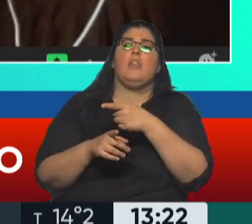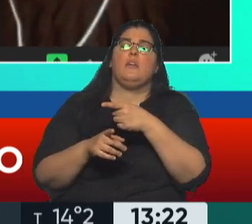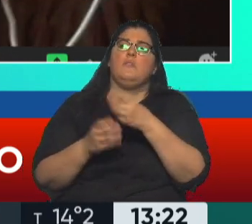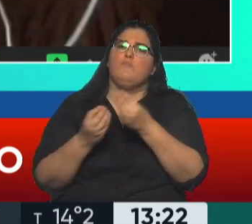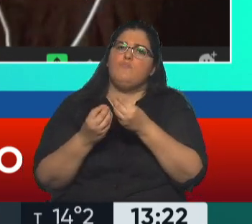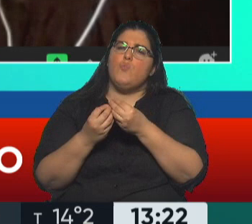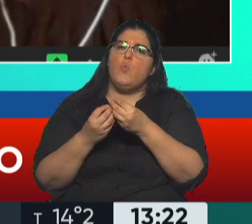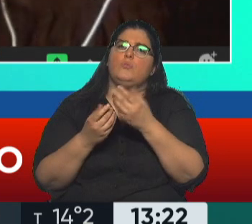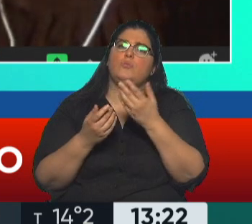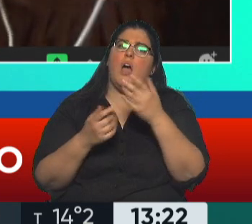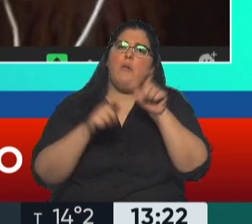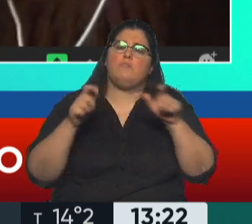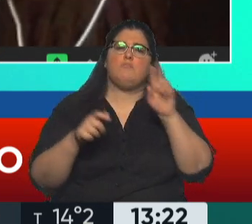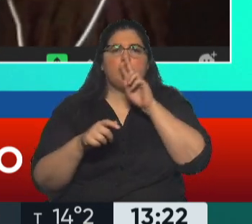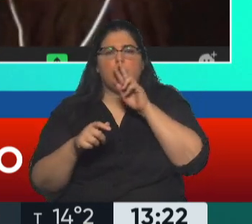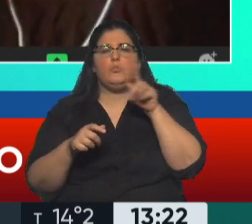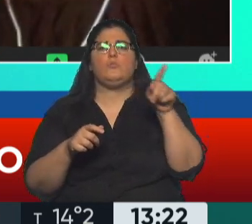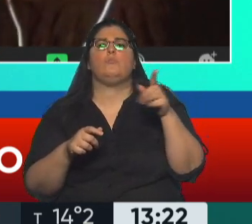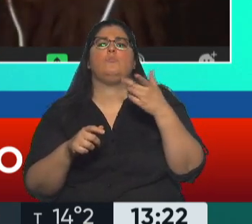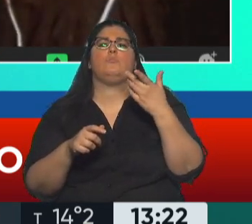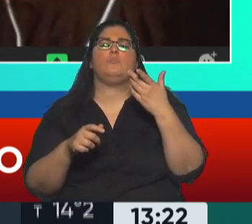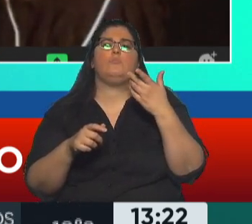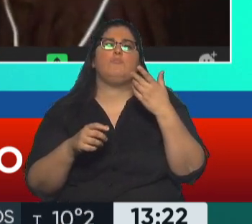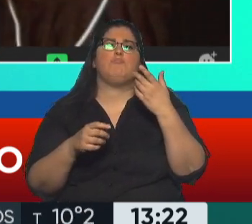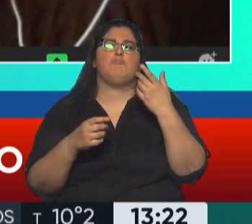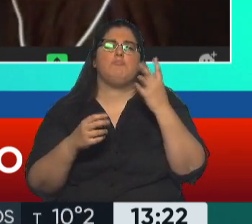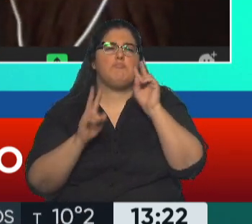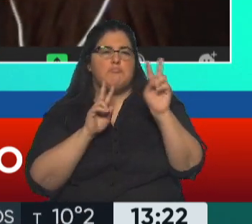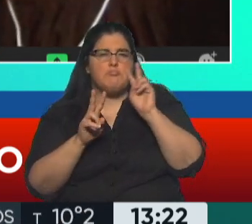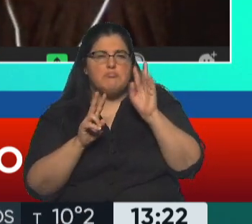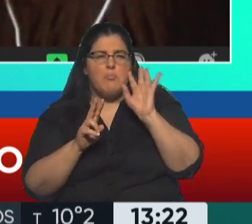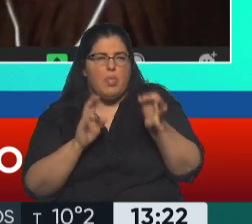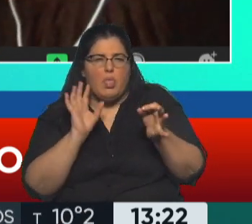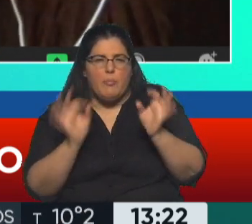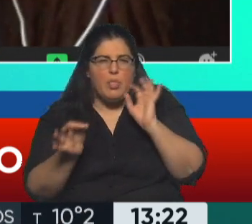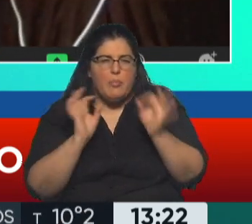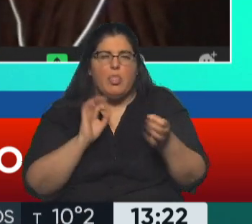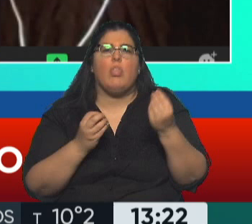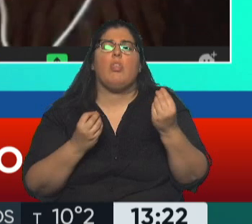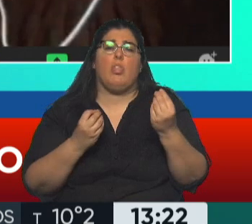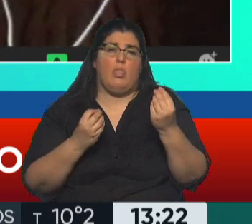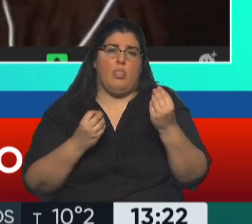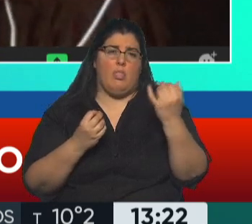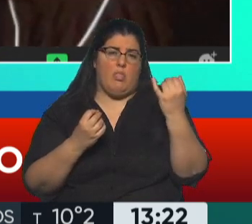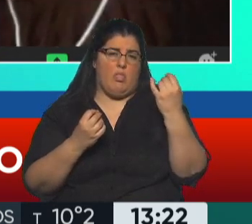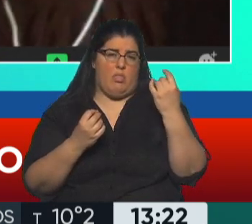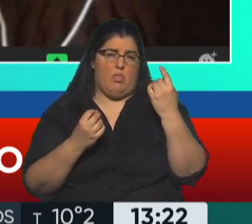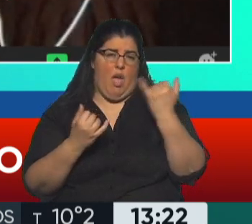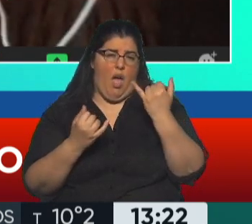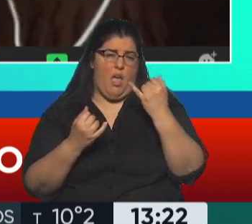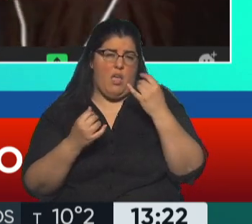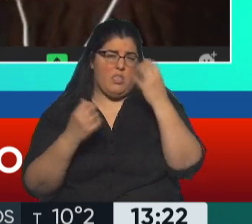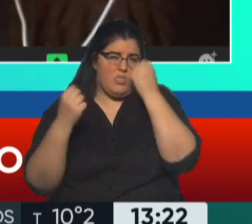muchos y muchas ciudadanas de Estados Unidos empiezan a darse cuenta que hay distintos tipos de